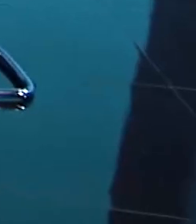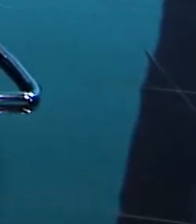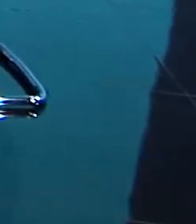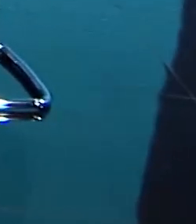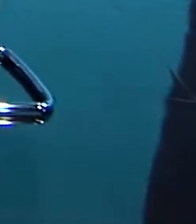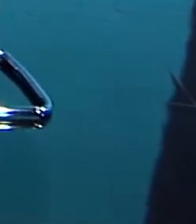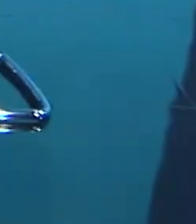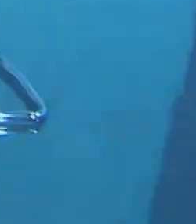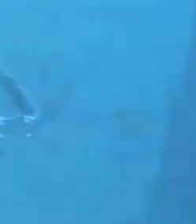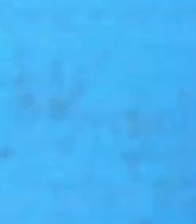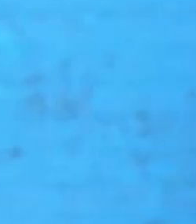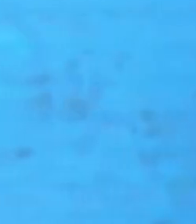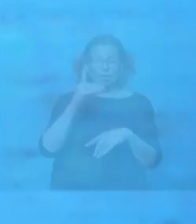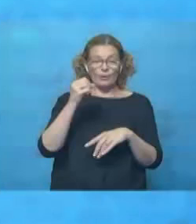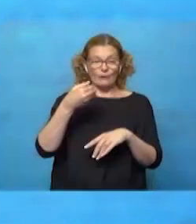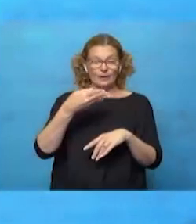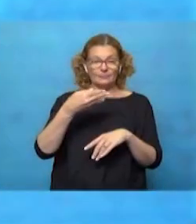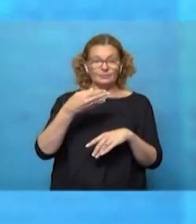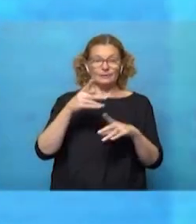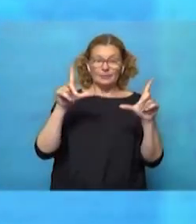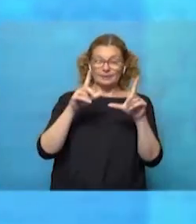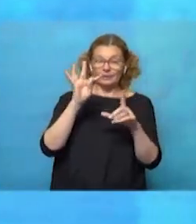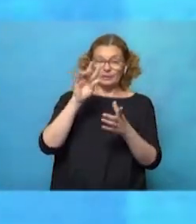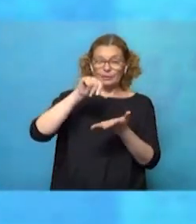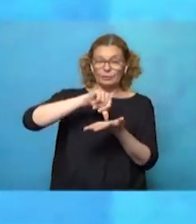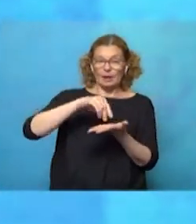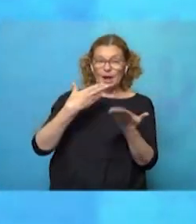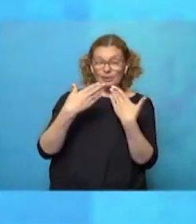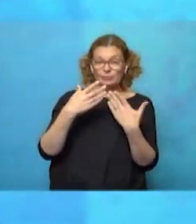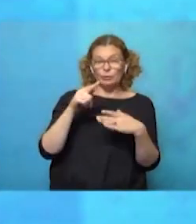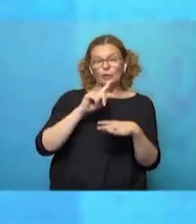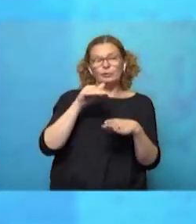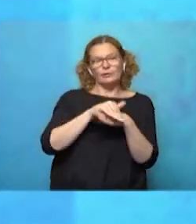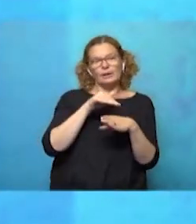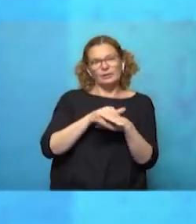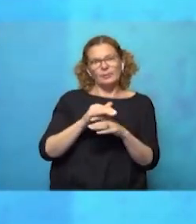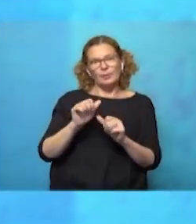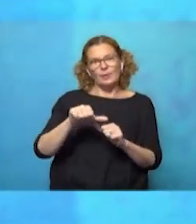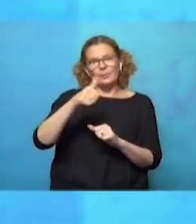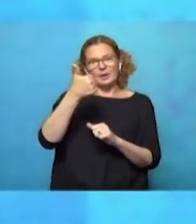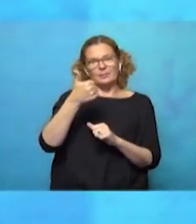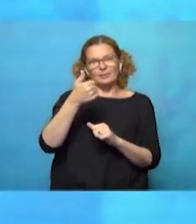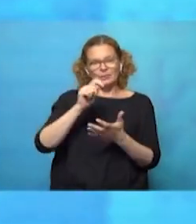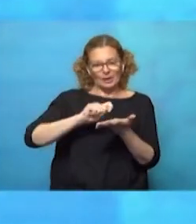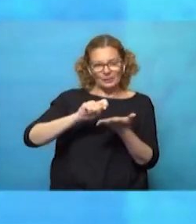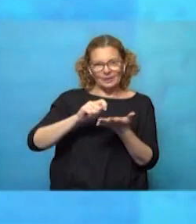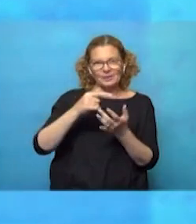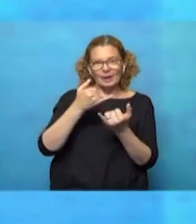seguimos en vivo aquí en la Adobe en la pantalla se va conversando con Carlos de massi que no te felicité por el premio Bartolomé Hidalgo que ganaste